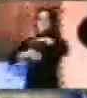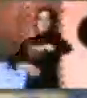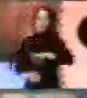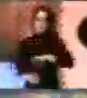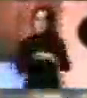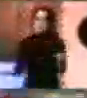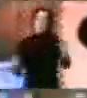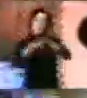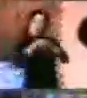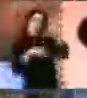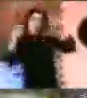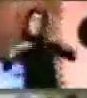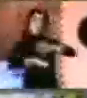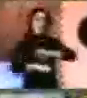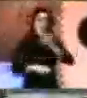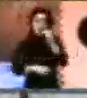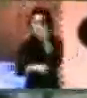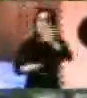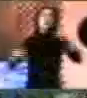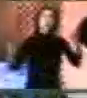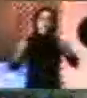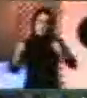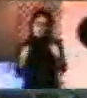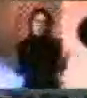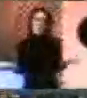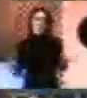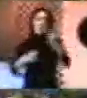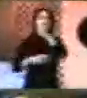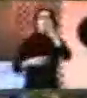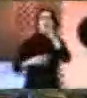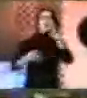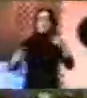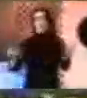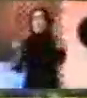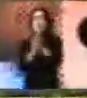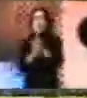Que no hay mejor medalla que la vida, que una madre a su hijo pueda volver a